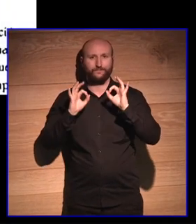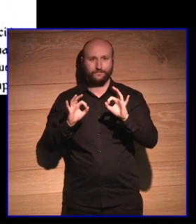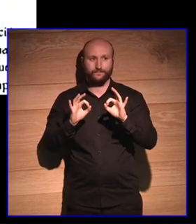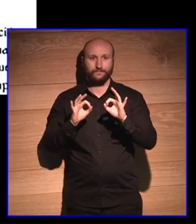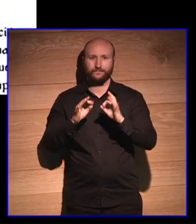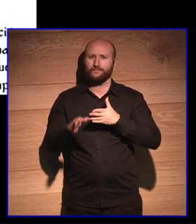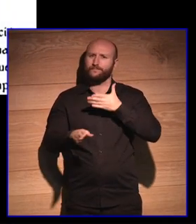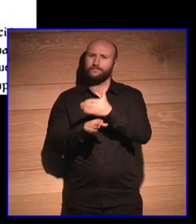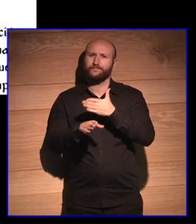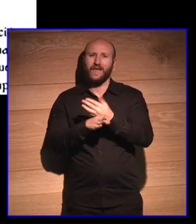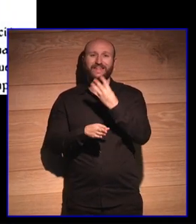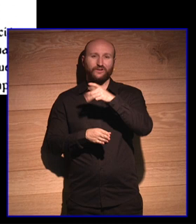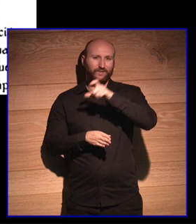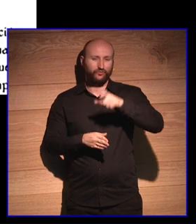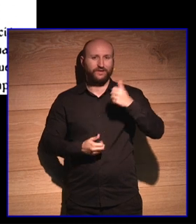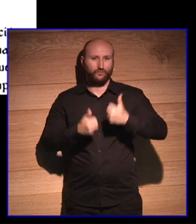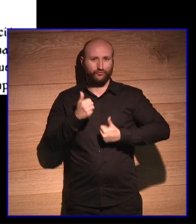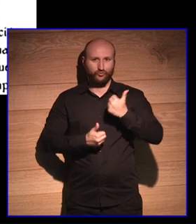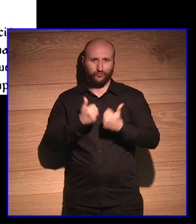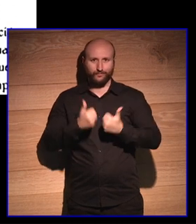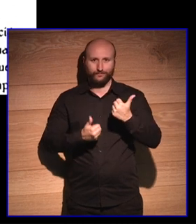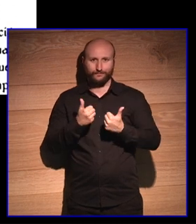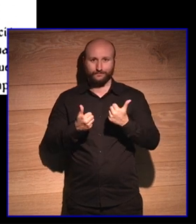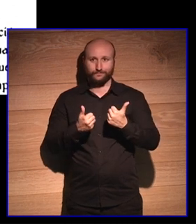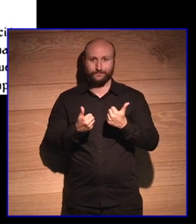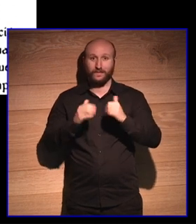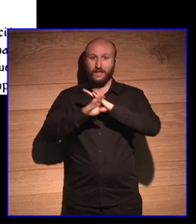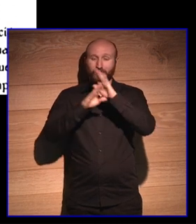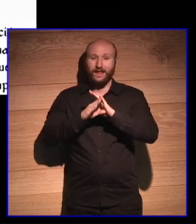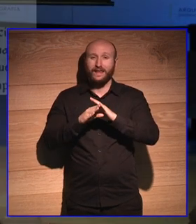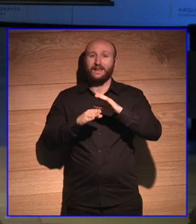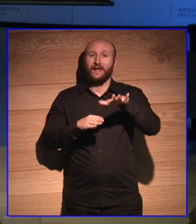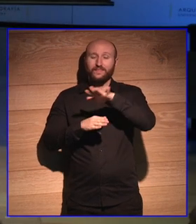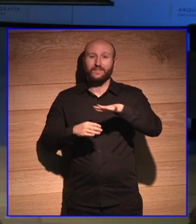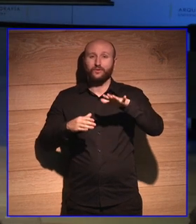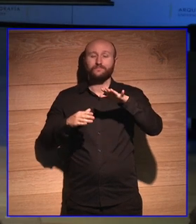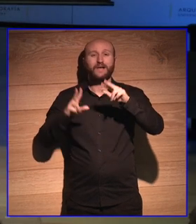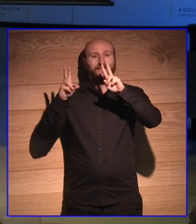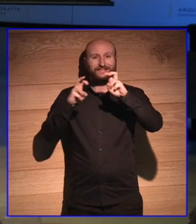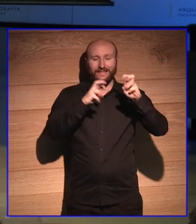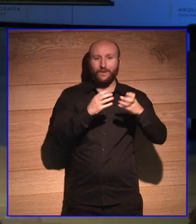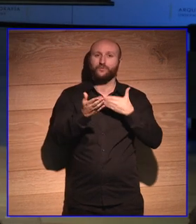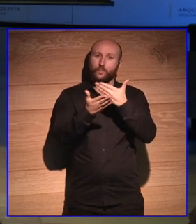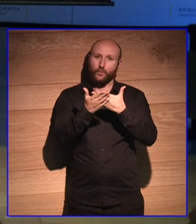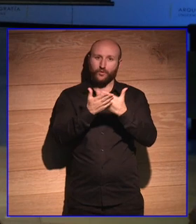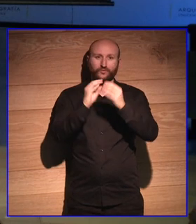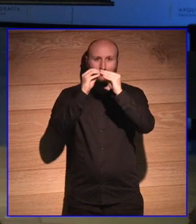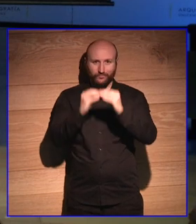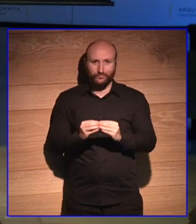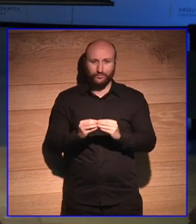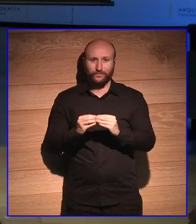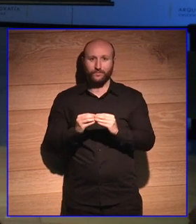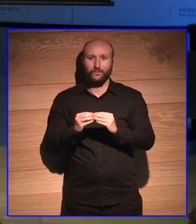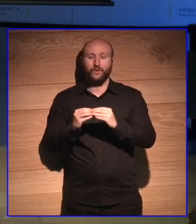concurrieron tres opositores que ante numeroso y escogido auditorio desarrollaron los temas propuestos una fuga